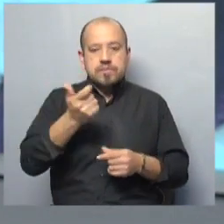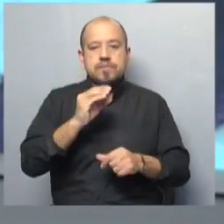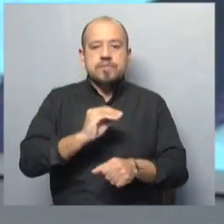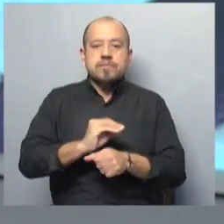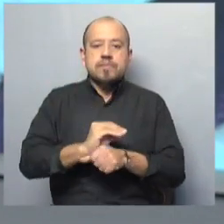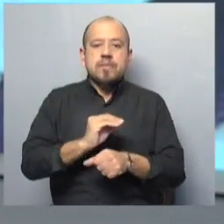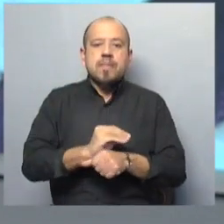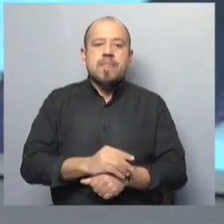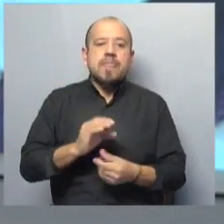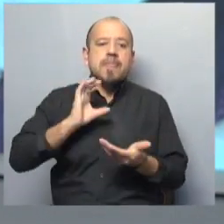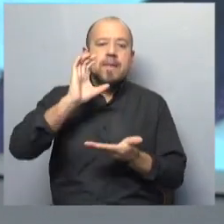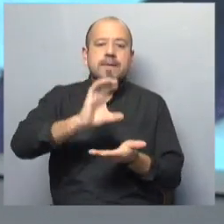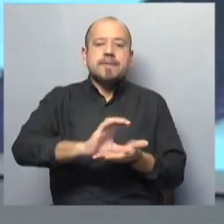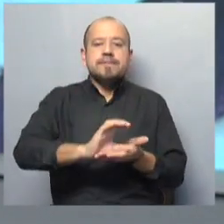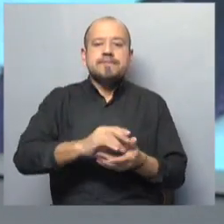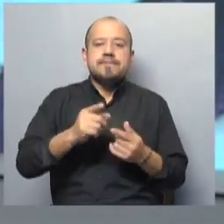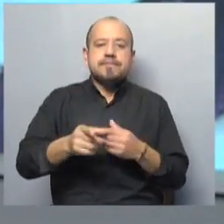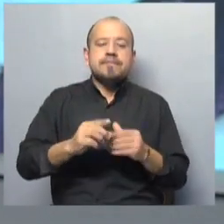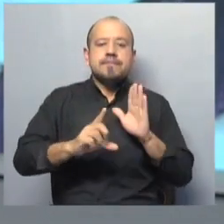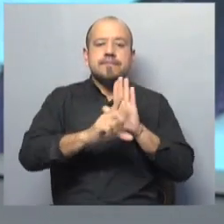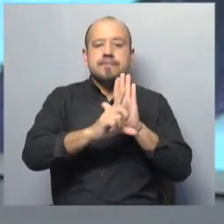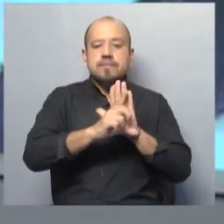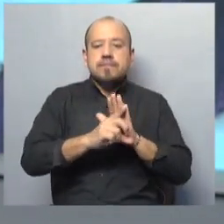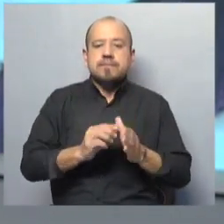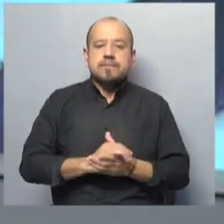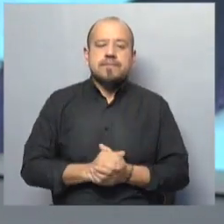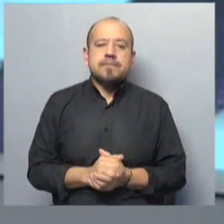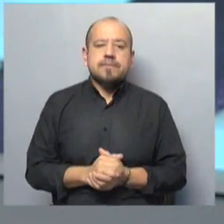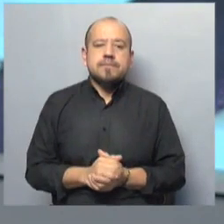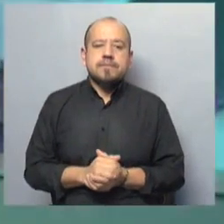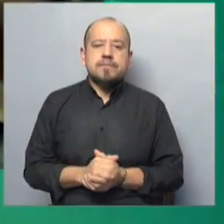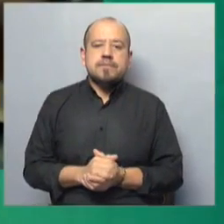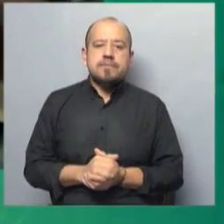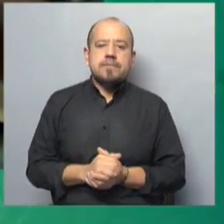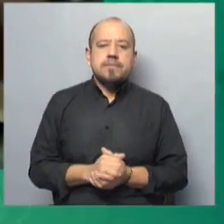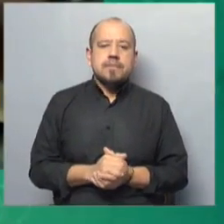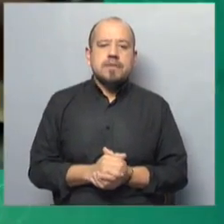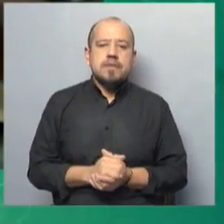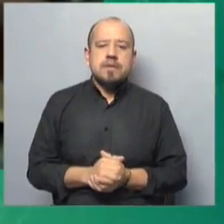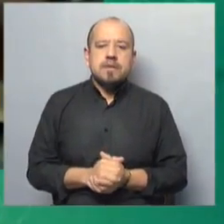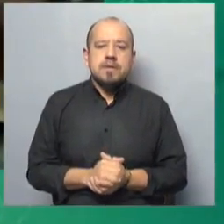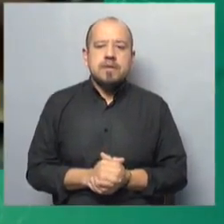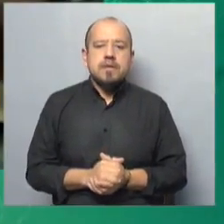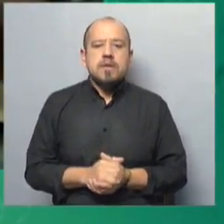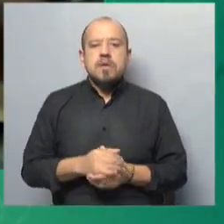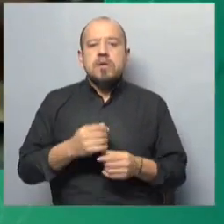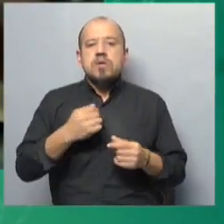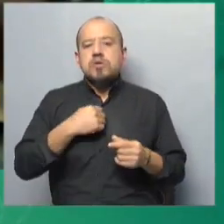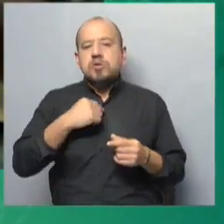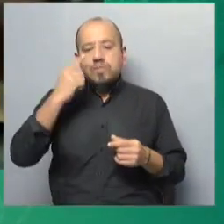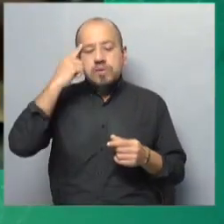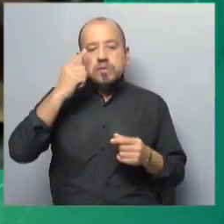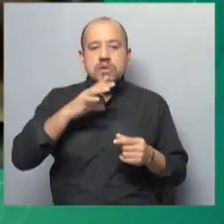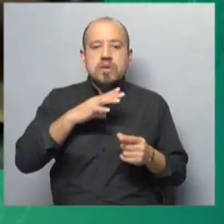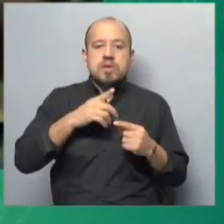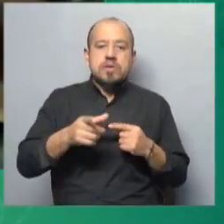existencia de fondos reales para implementar las leyes que atiendan esta problemática. Acá hay, yo diría, como dos vertientes,